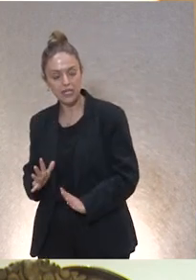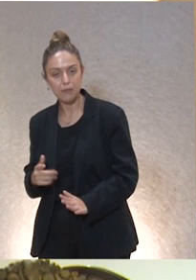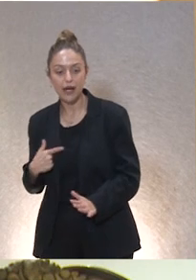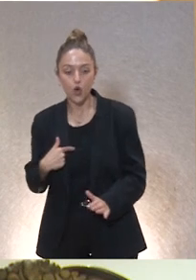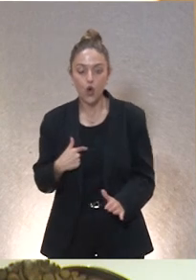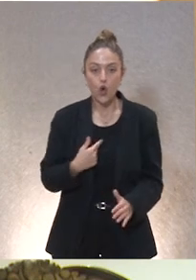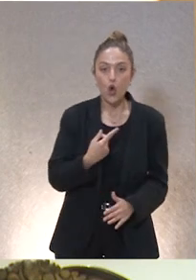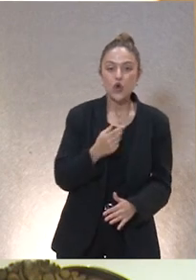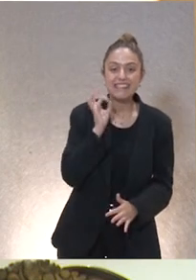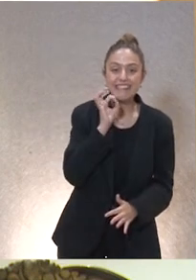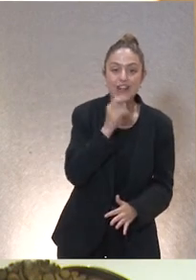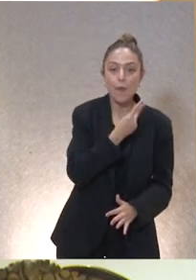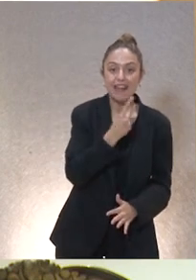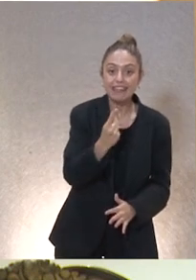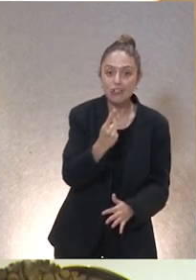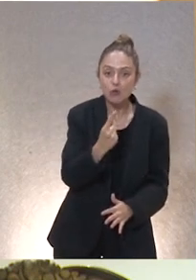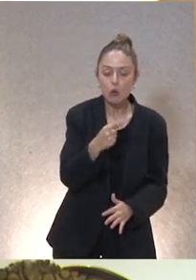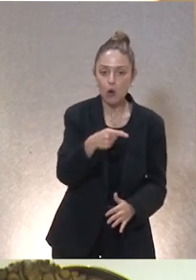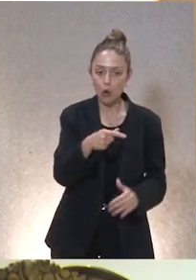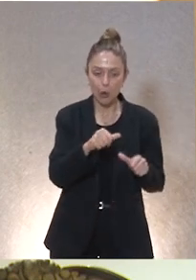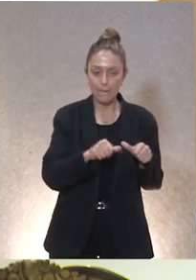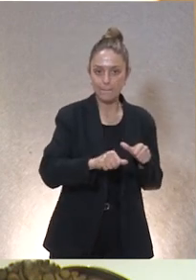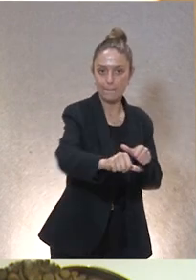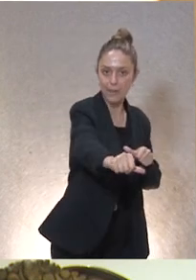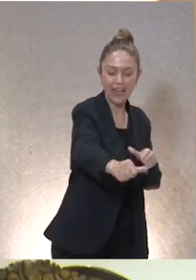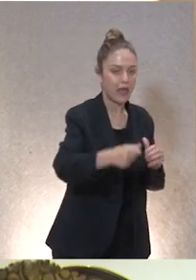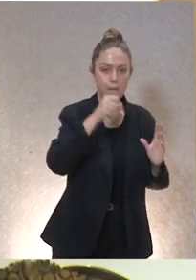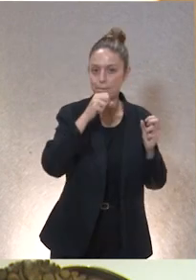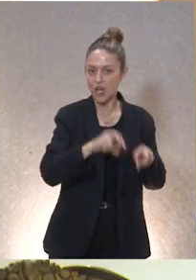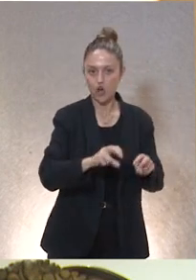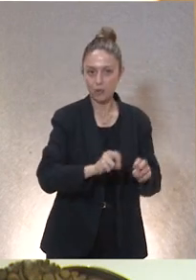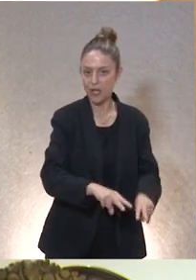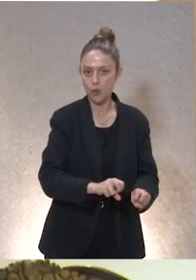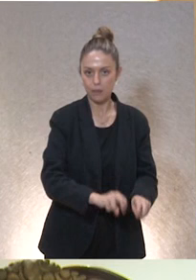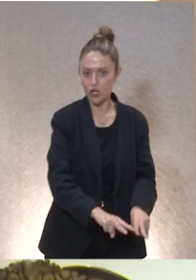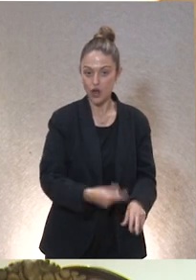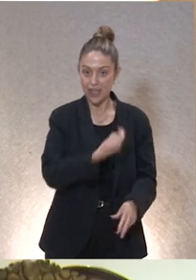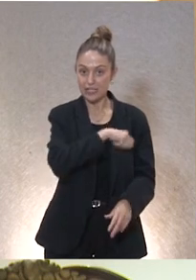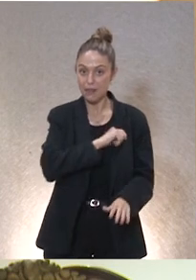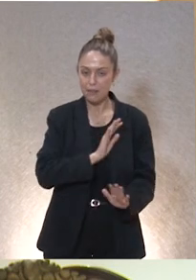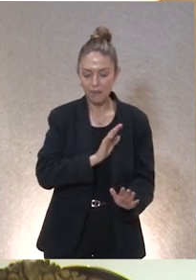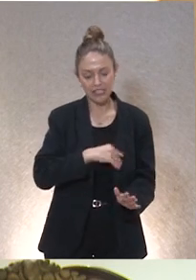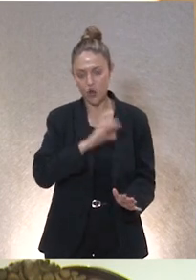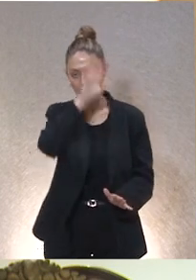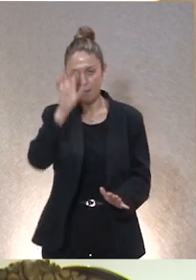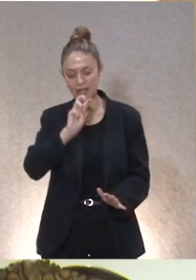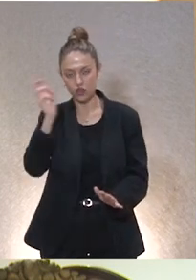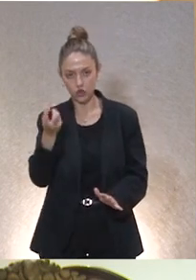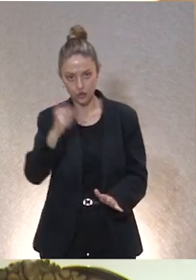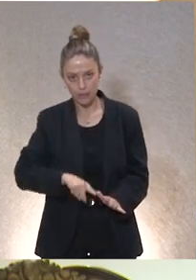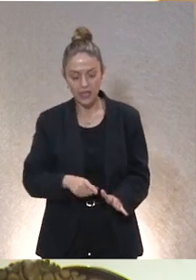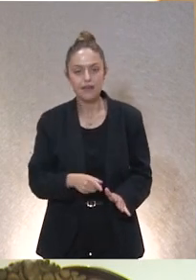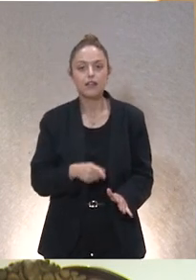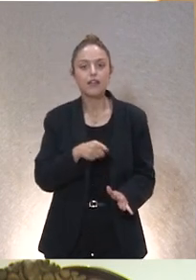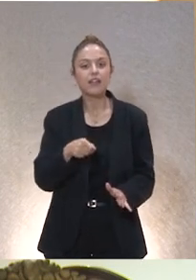principios del 21 vamos empeorando no solo en España también en otros sitios la pérdida de credibilidad no significa otra